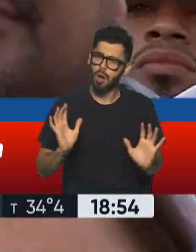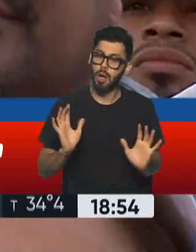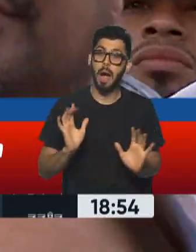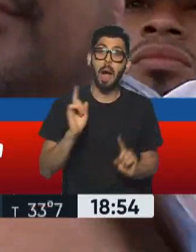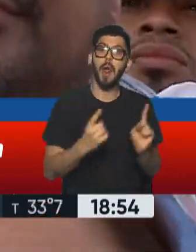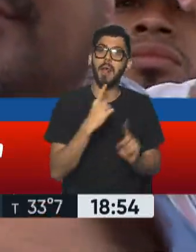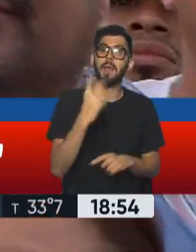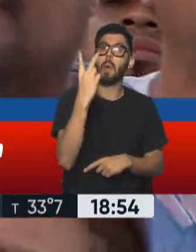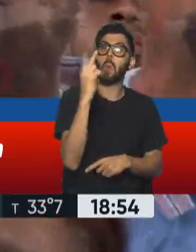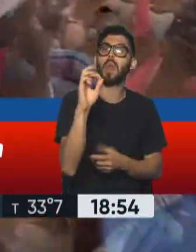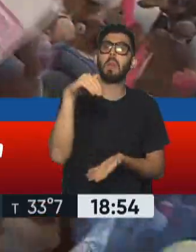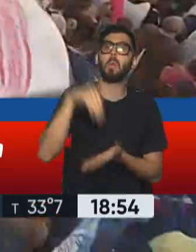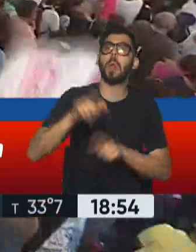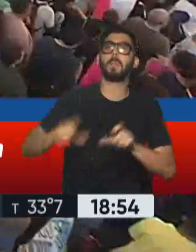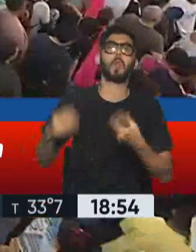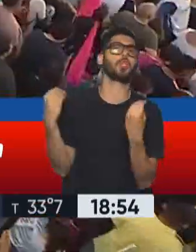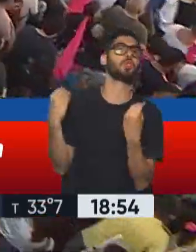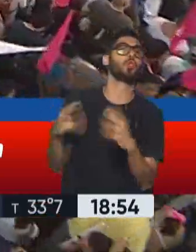sobran 20 millones de habitantes.